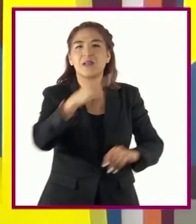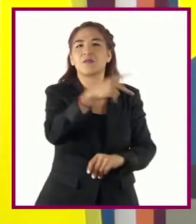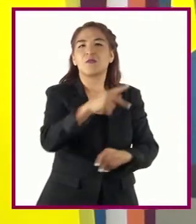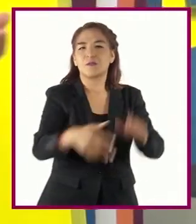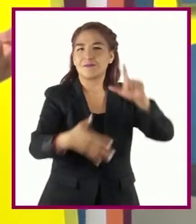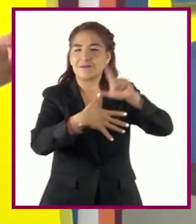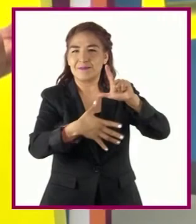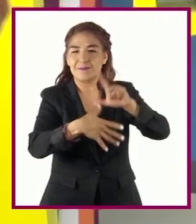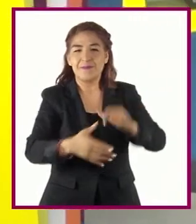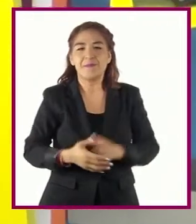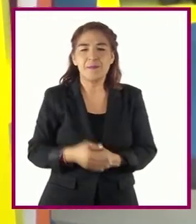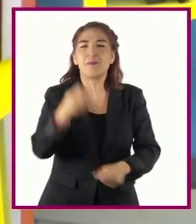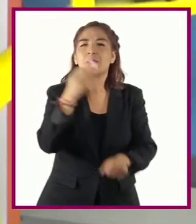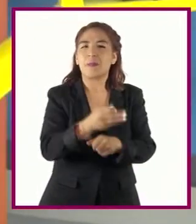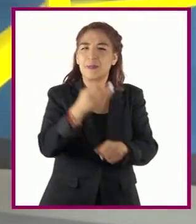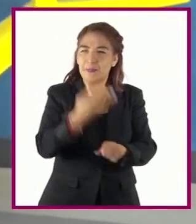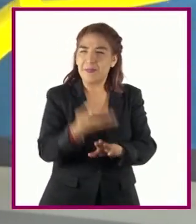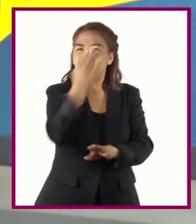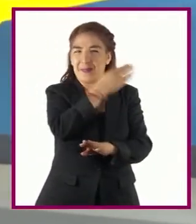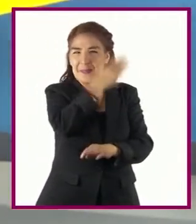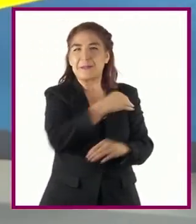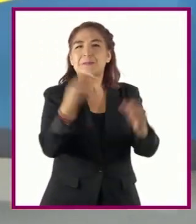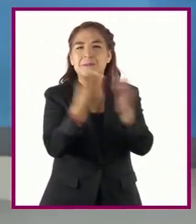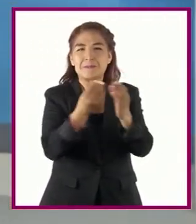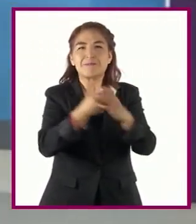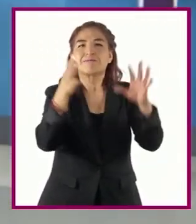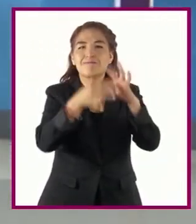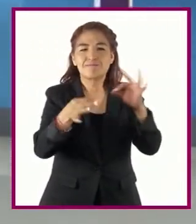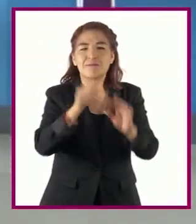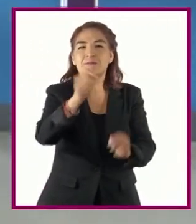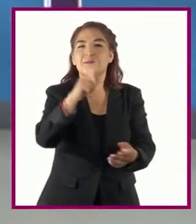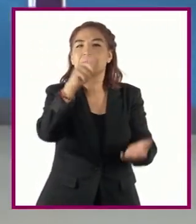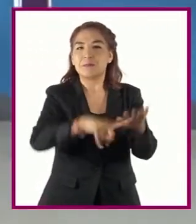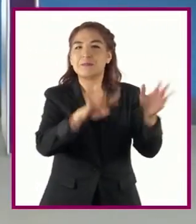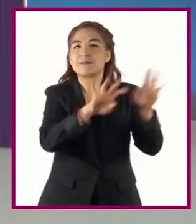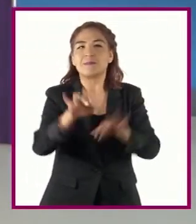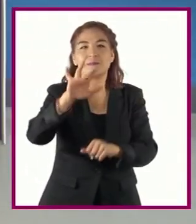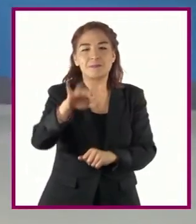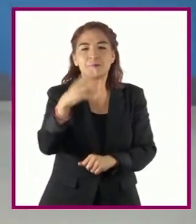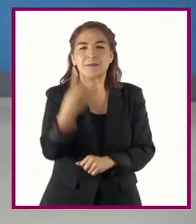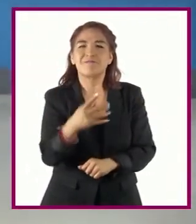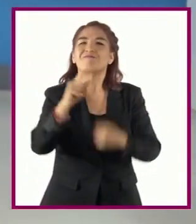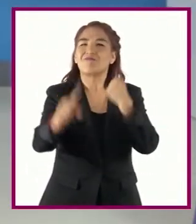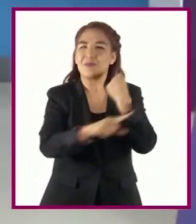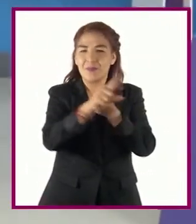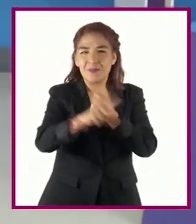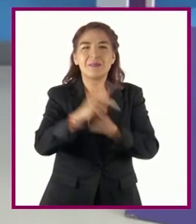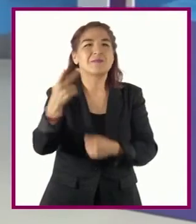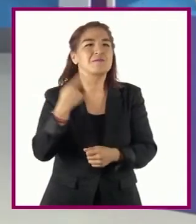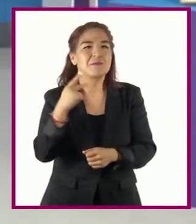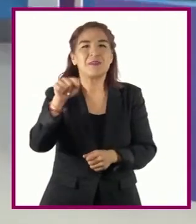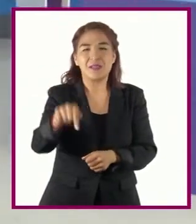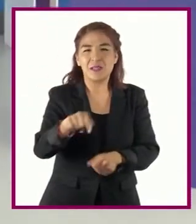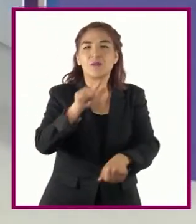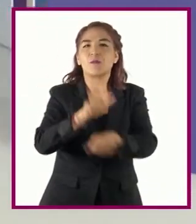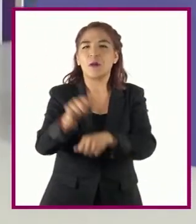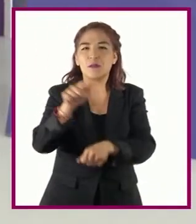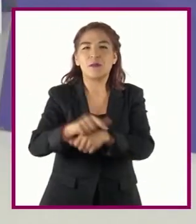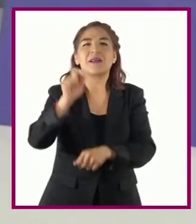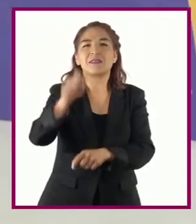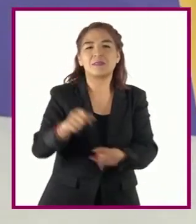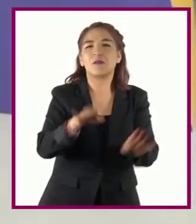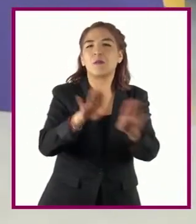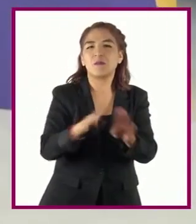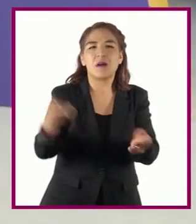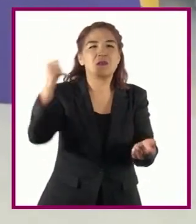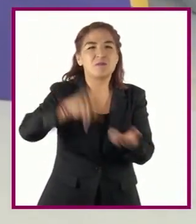sudamericanas. Hemos visto en otras sesiones que en 1954 comenzó una crisis política en Guatemala, con un golpe de Estado